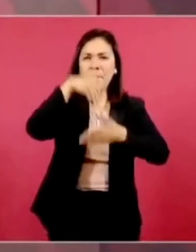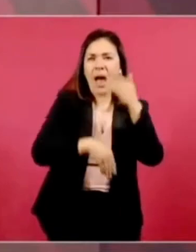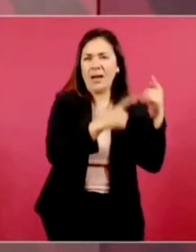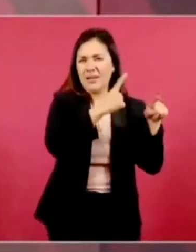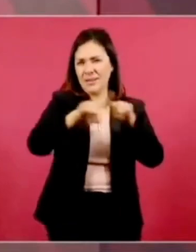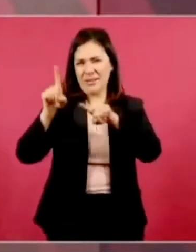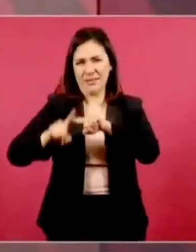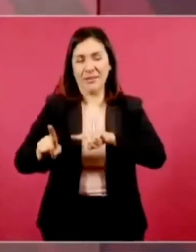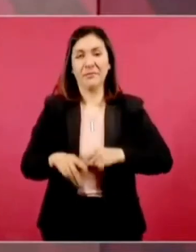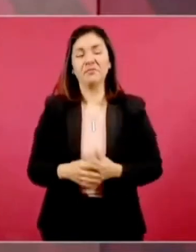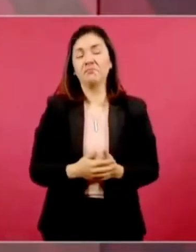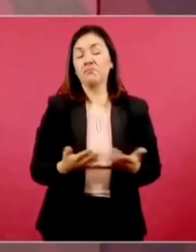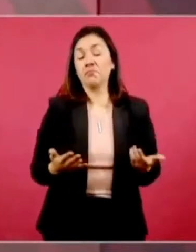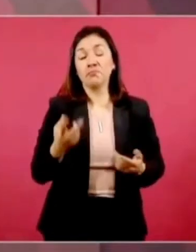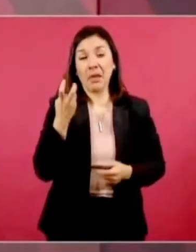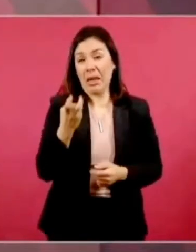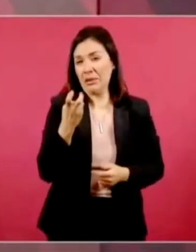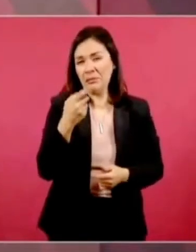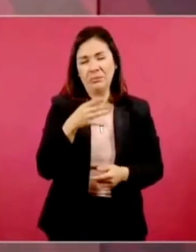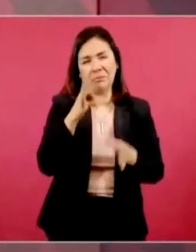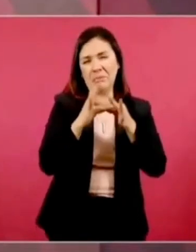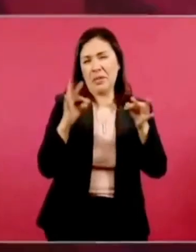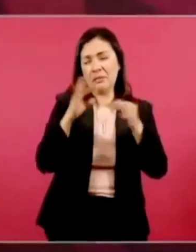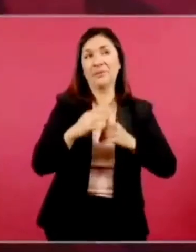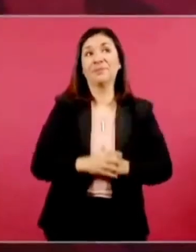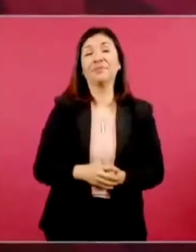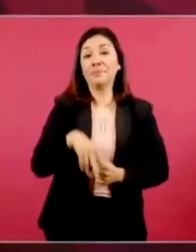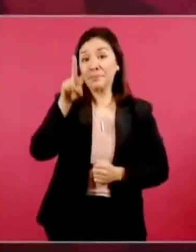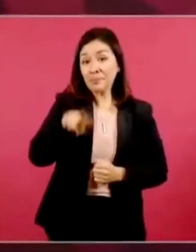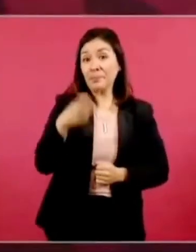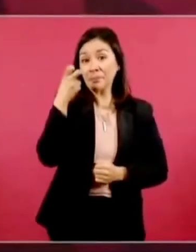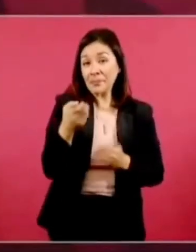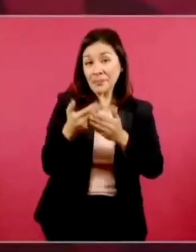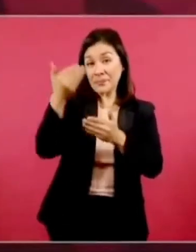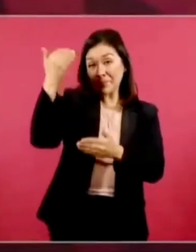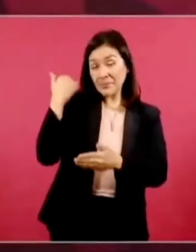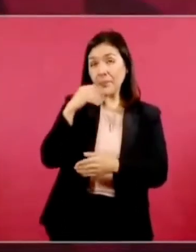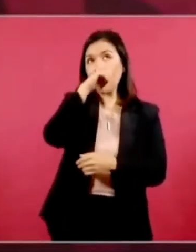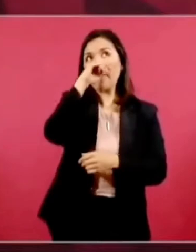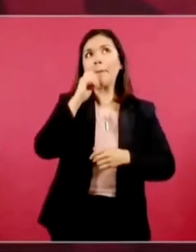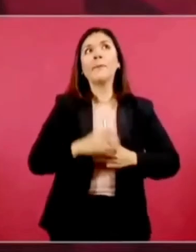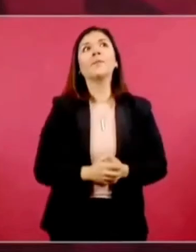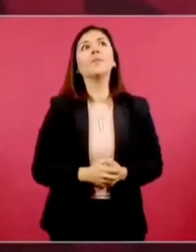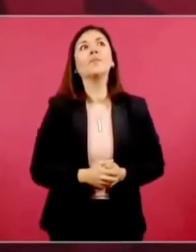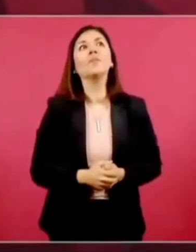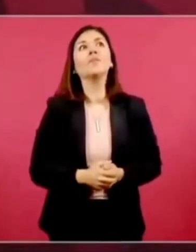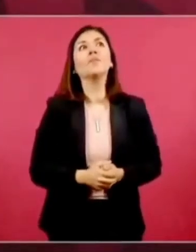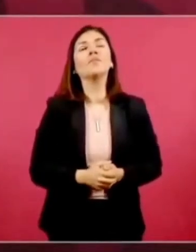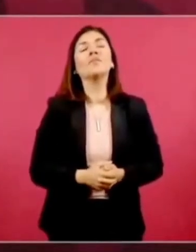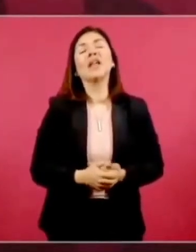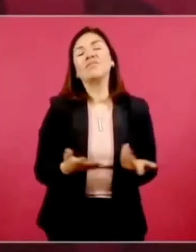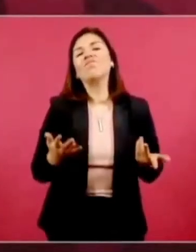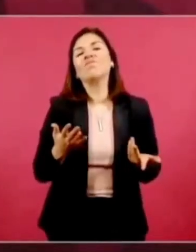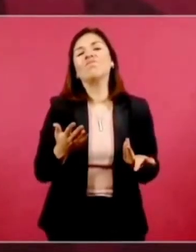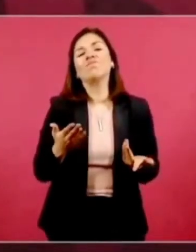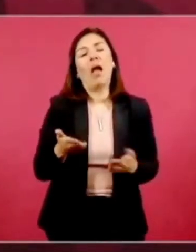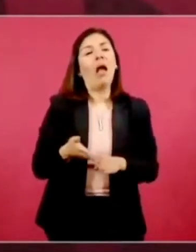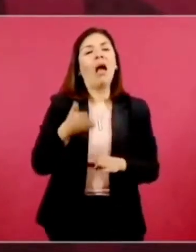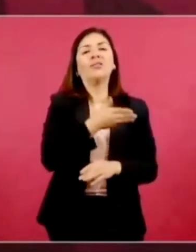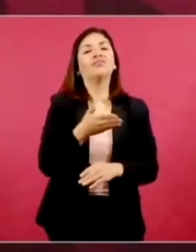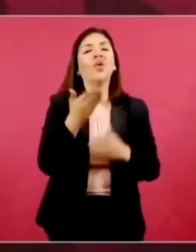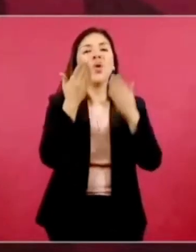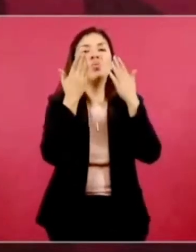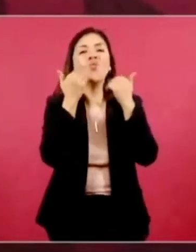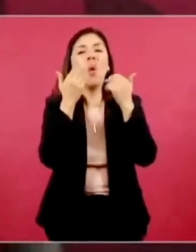bueno, todo eso. En aquel entonces teníamos además la desventaja de